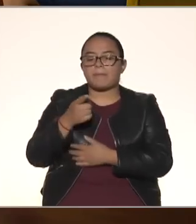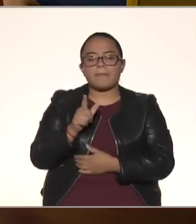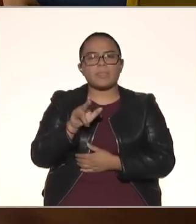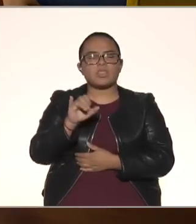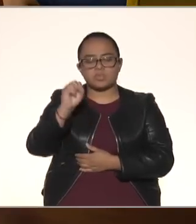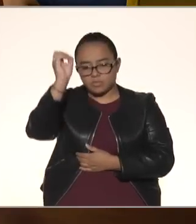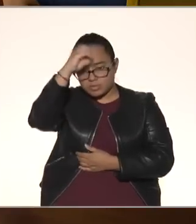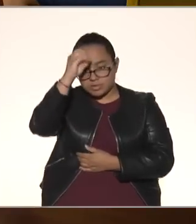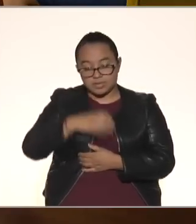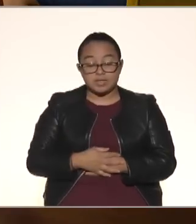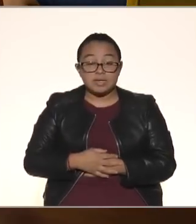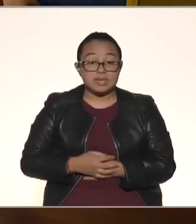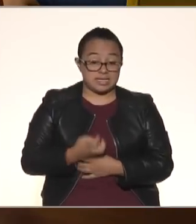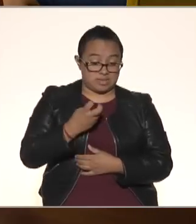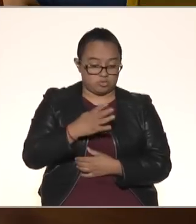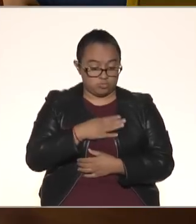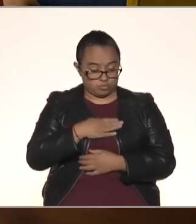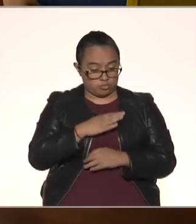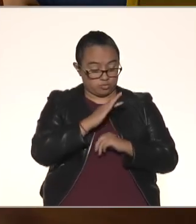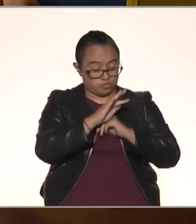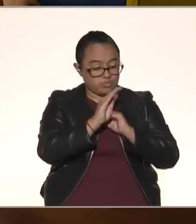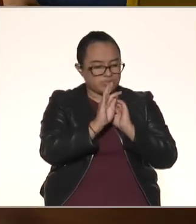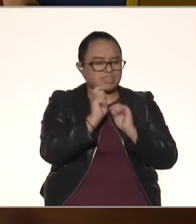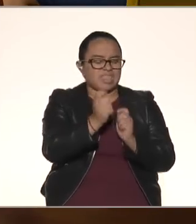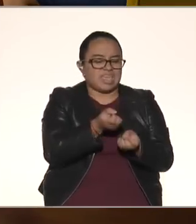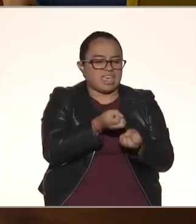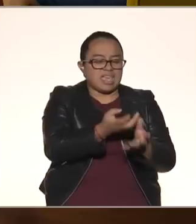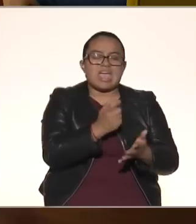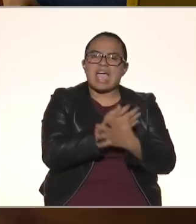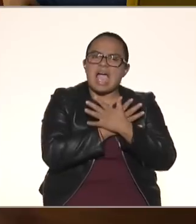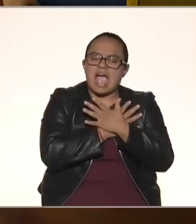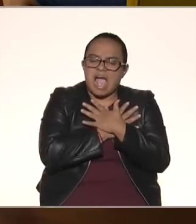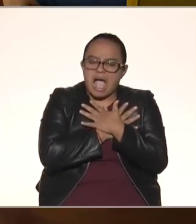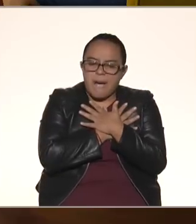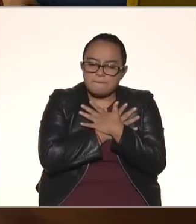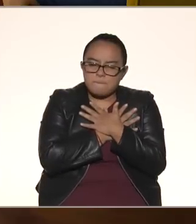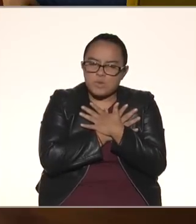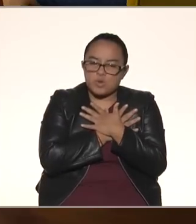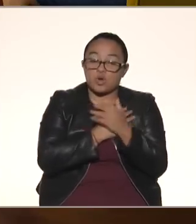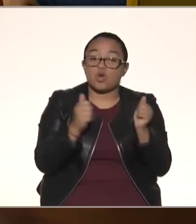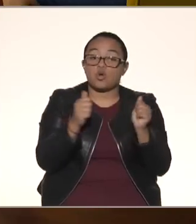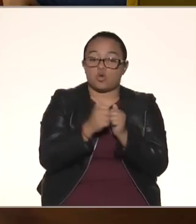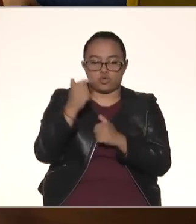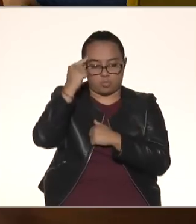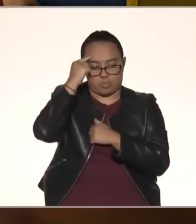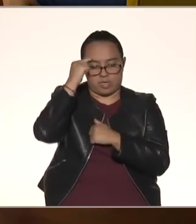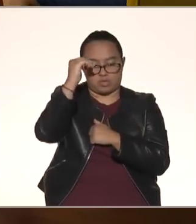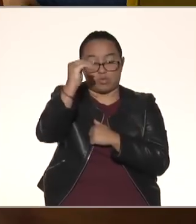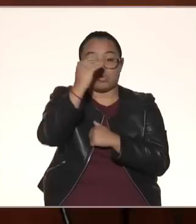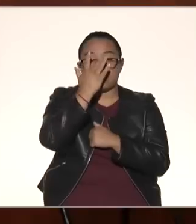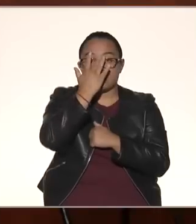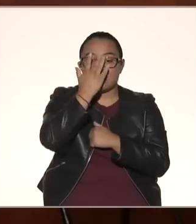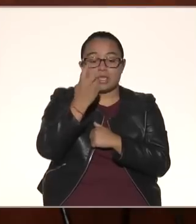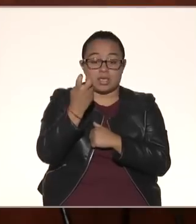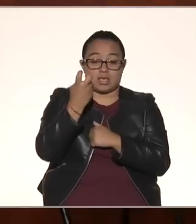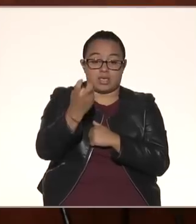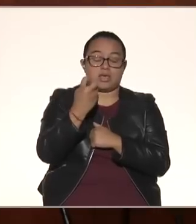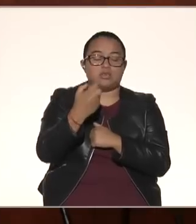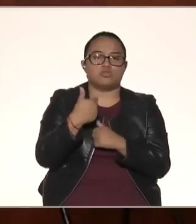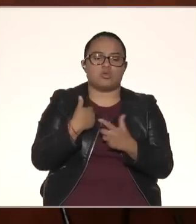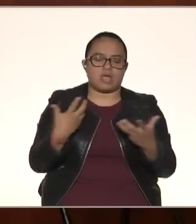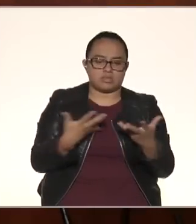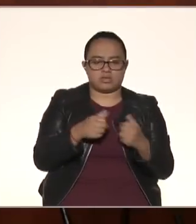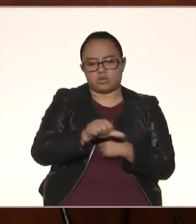Pues la generosidad es un acto de amor y sería un acto de amor maduro, que nos llevaría a activar otras